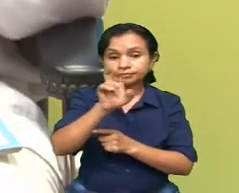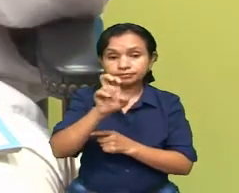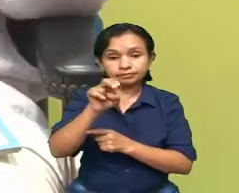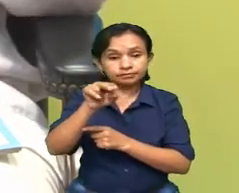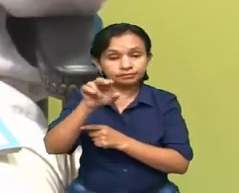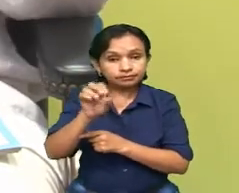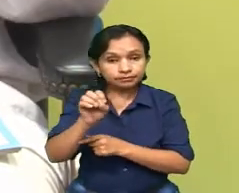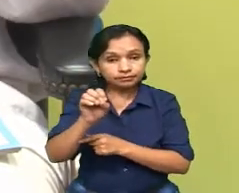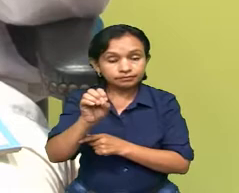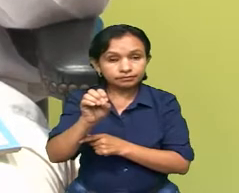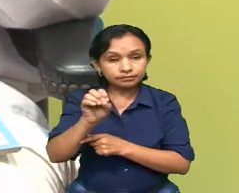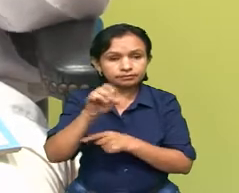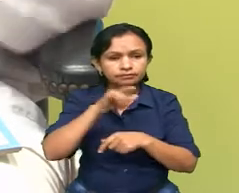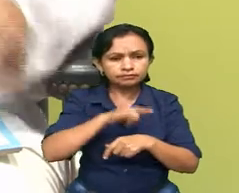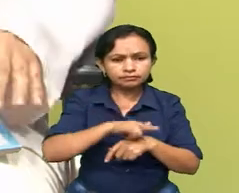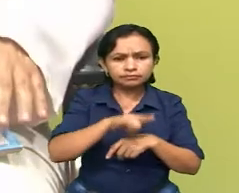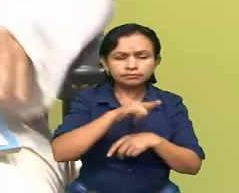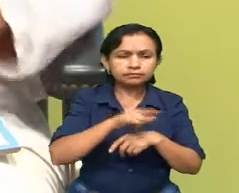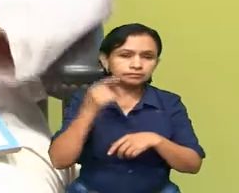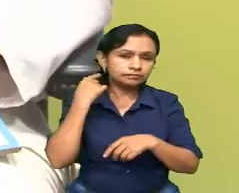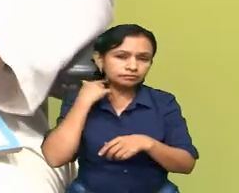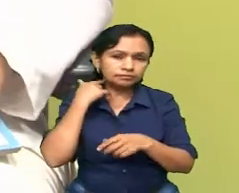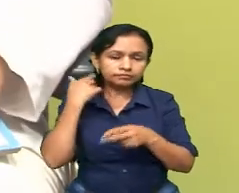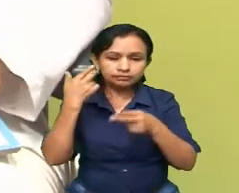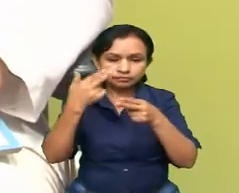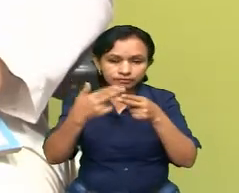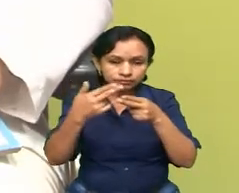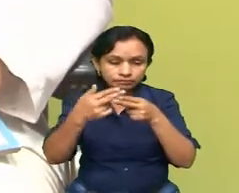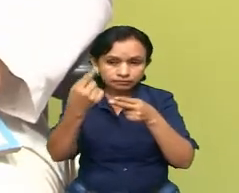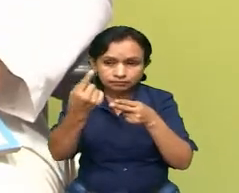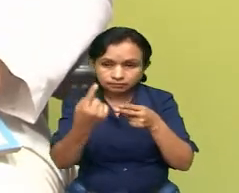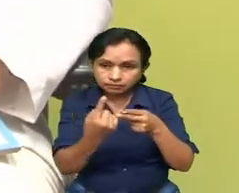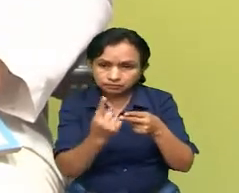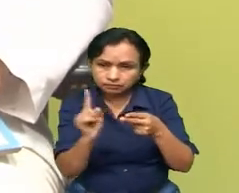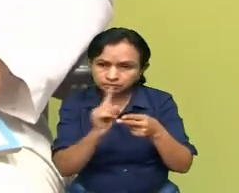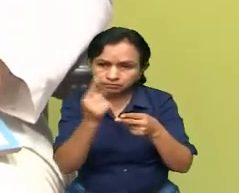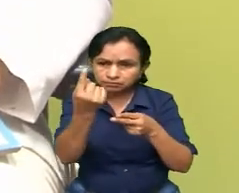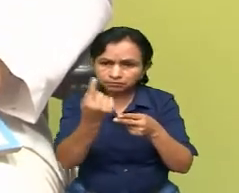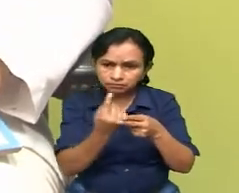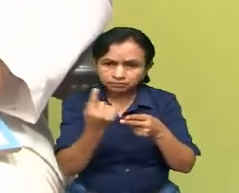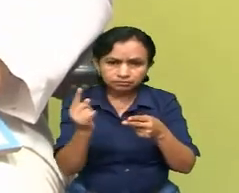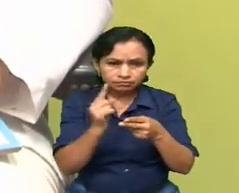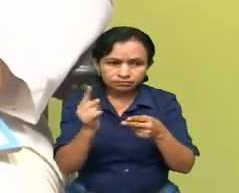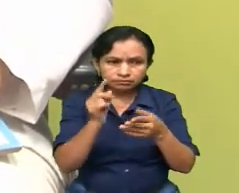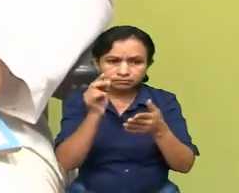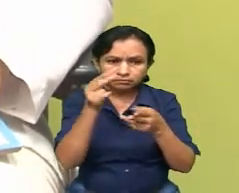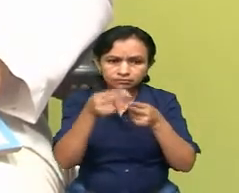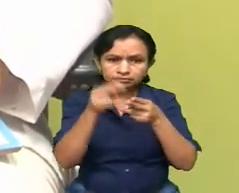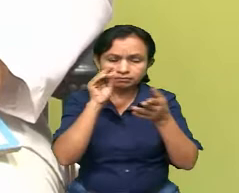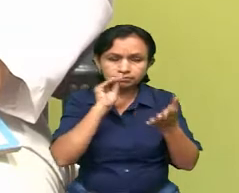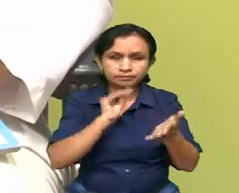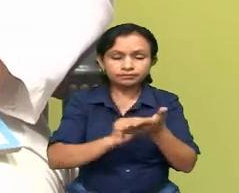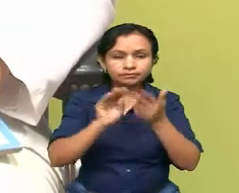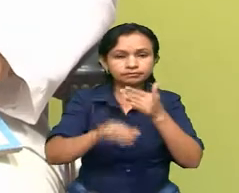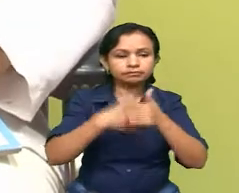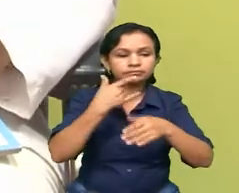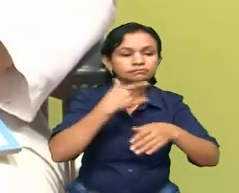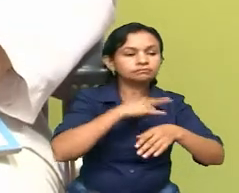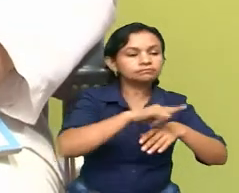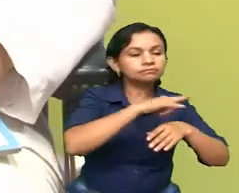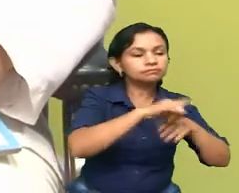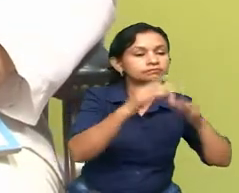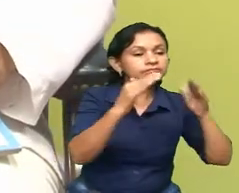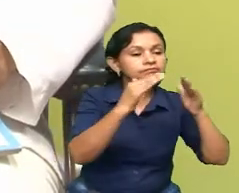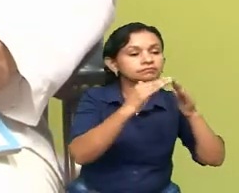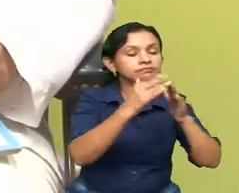entonces le hacemos... siempre anotamos el paciente que no llegó, entonces lo anotamos y luego lo vamos a buscar a su casa